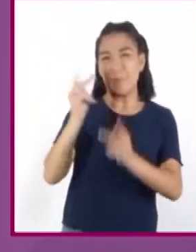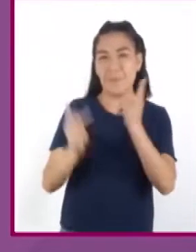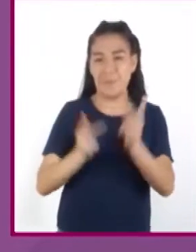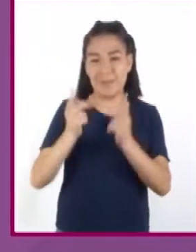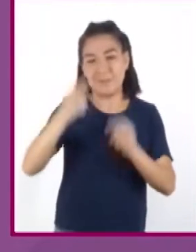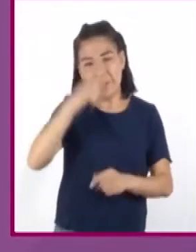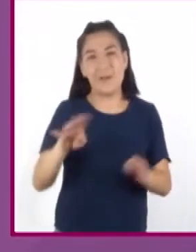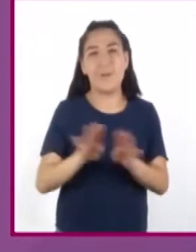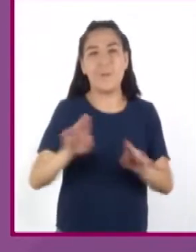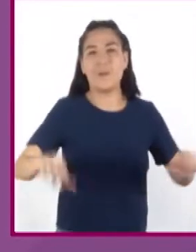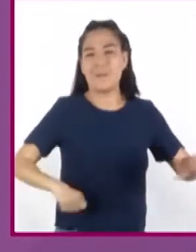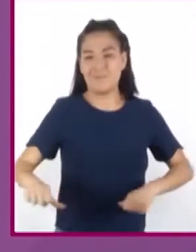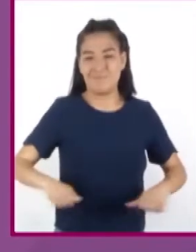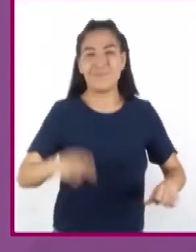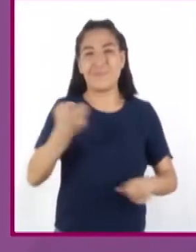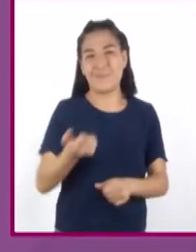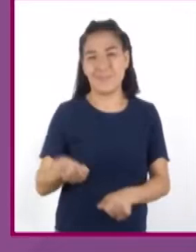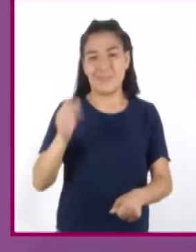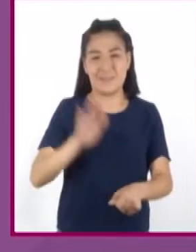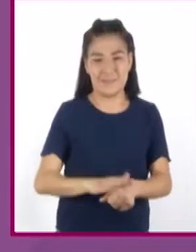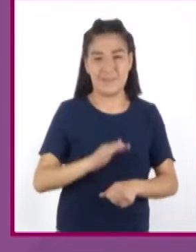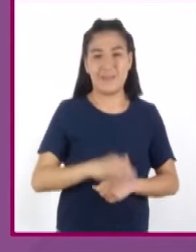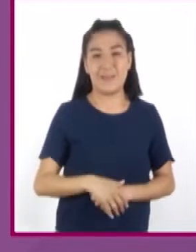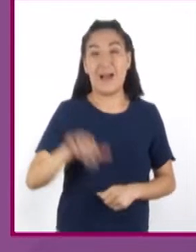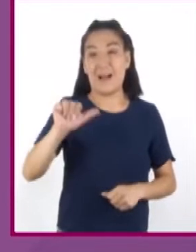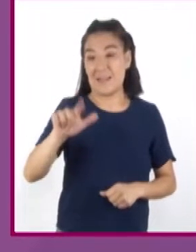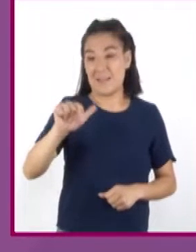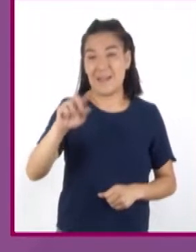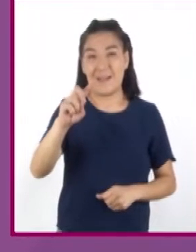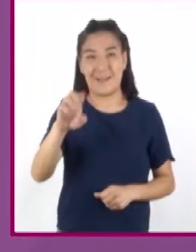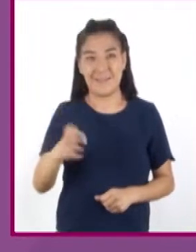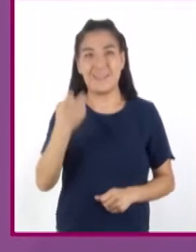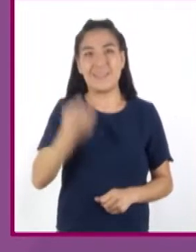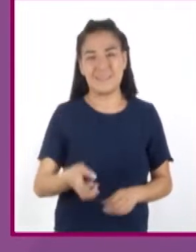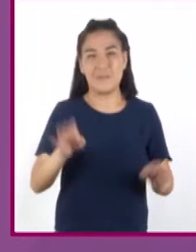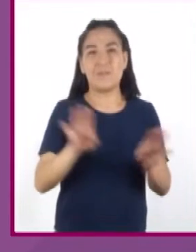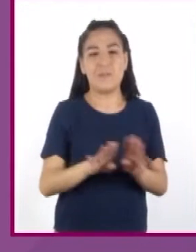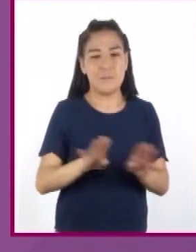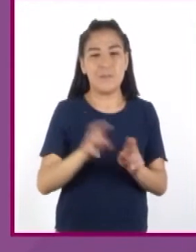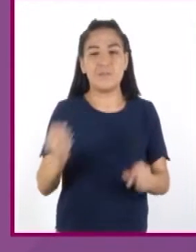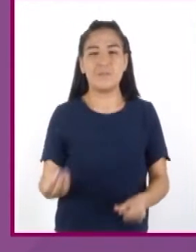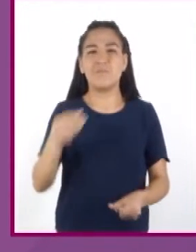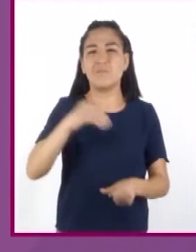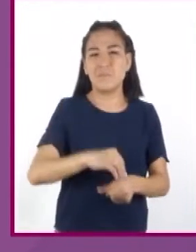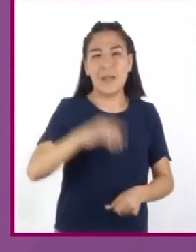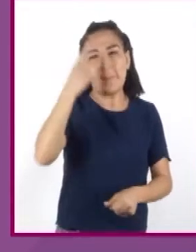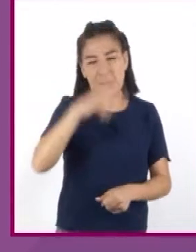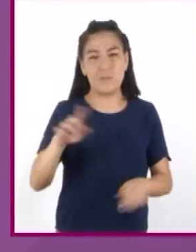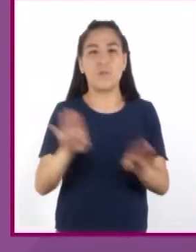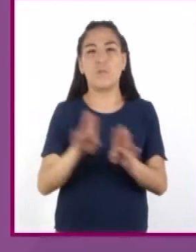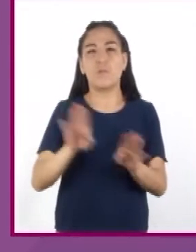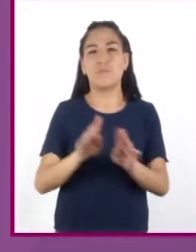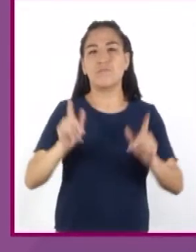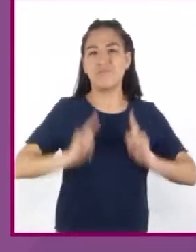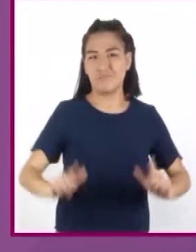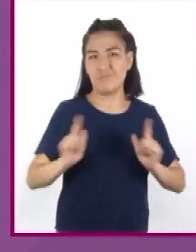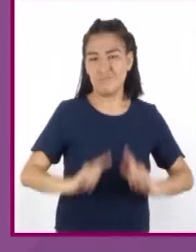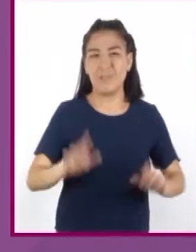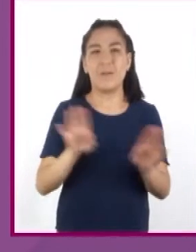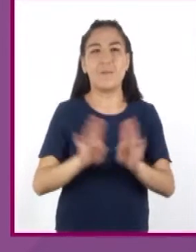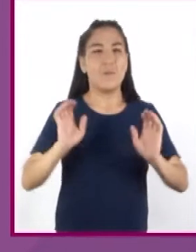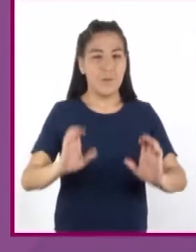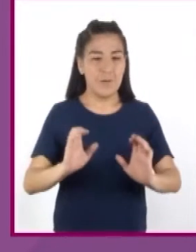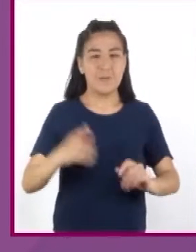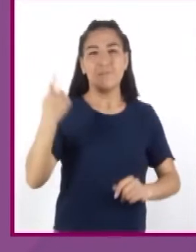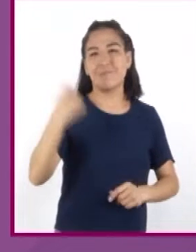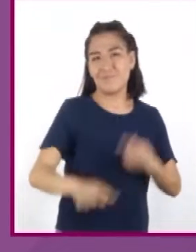abarcar actividades administrativas. En el español del siglo de oro, la voz alcalde se aplicaba a un oficial que era ambas cosas, magistrado y